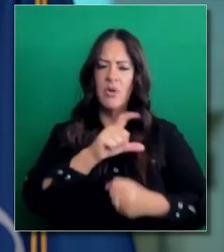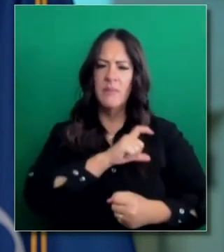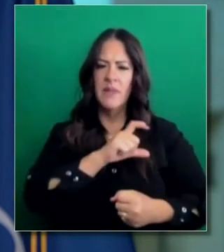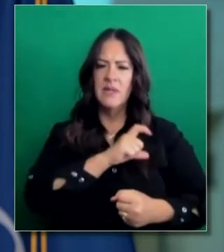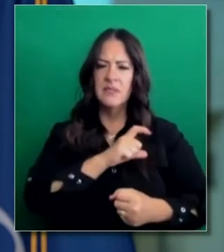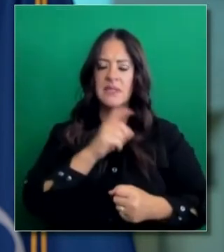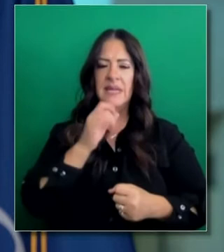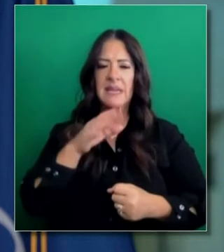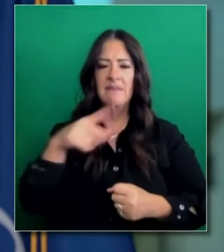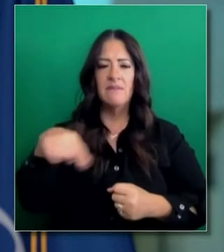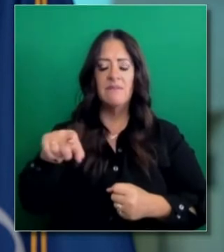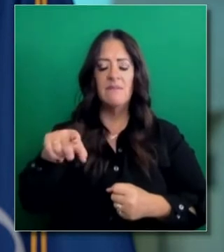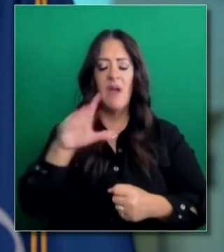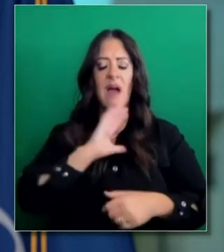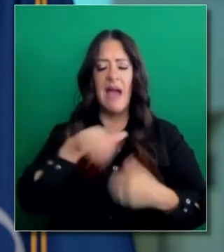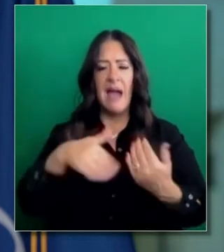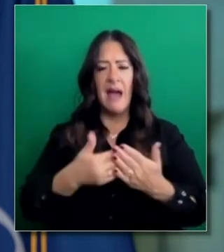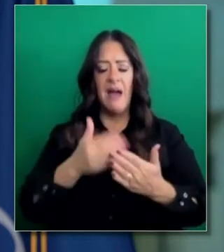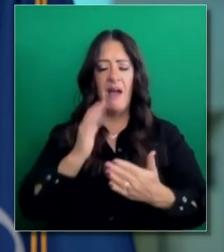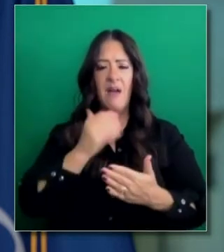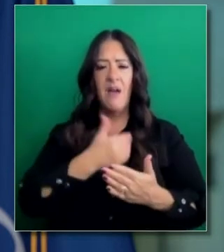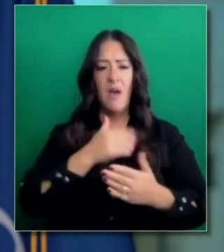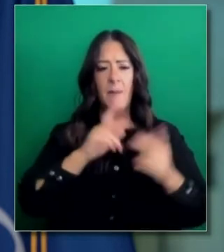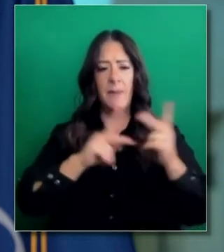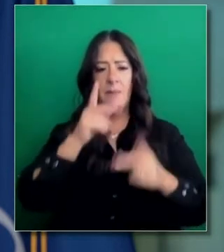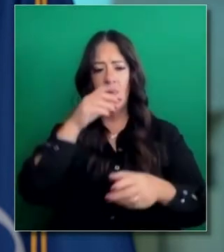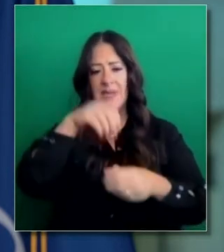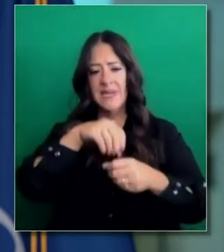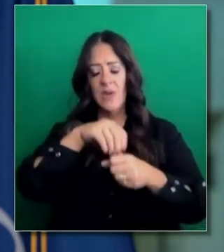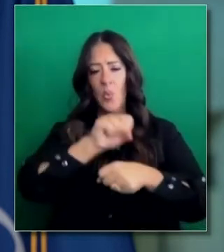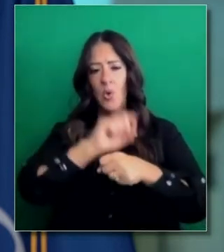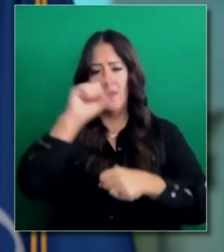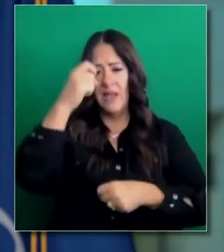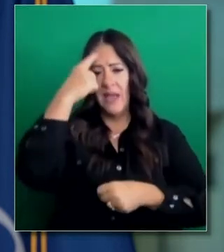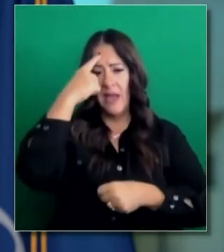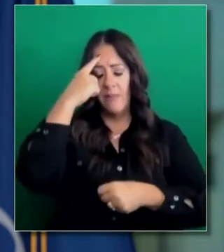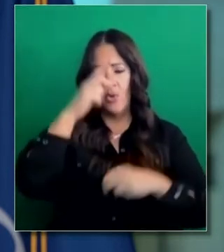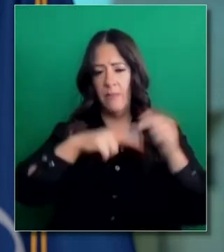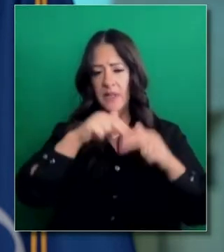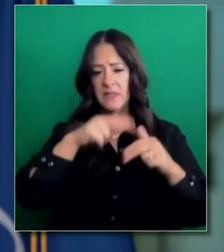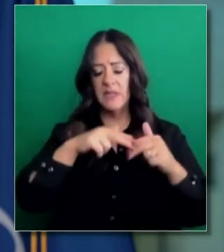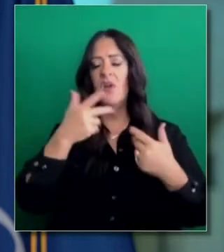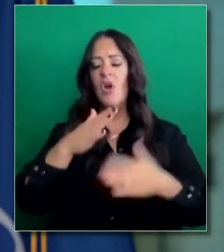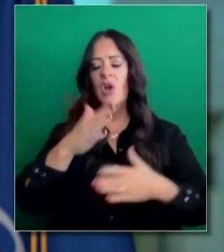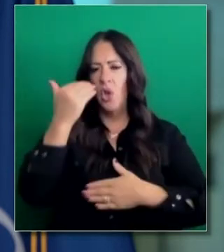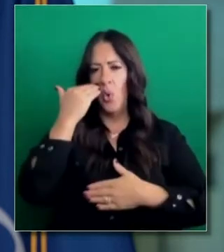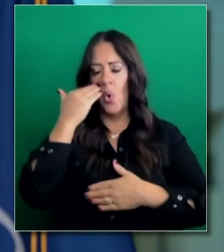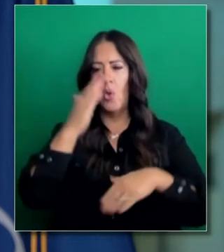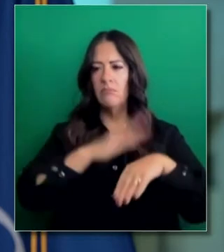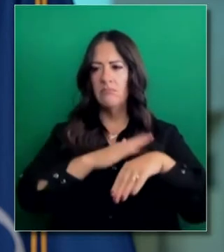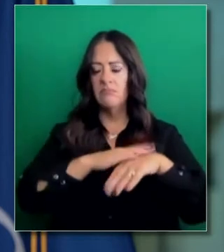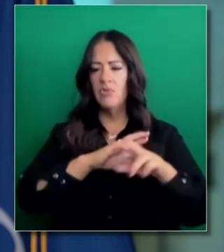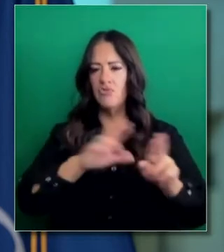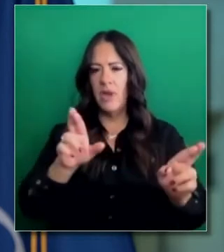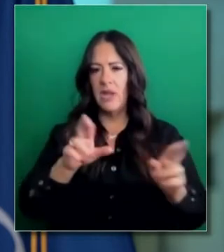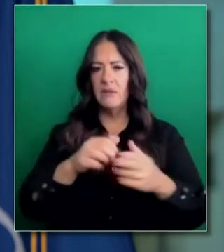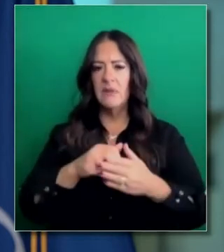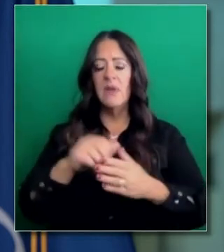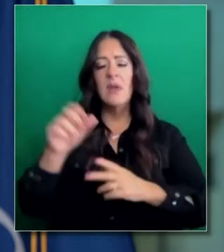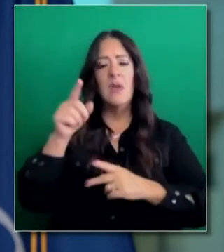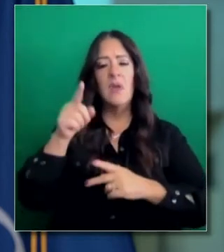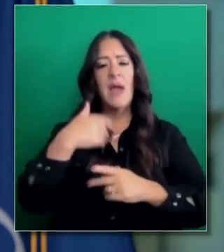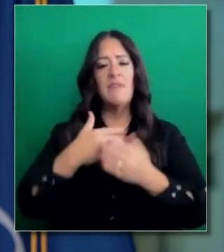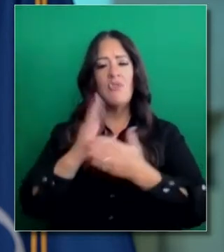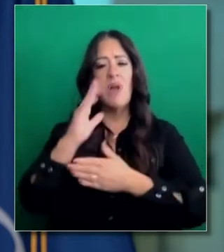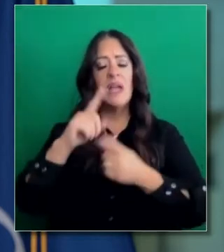están en gran alerta bajo alerta y asegurándonos de que todos estemos protegidos seguros los derechos de